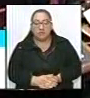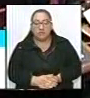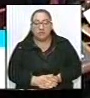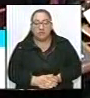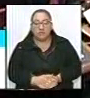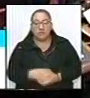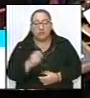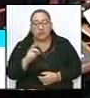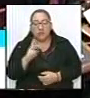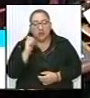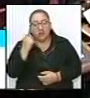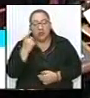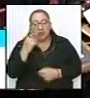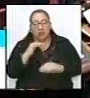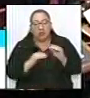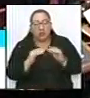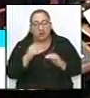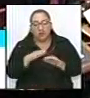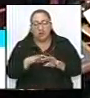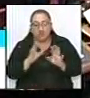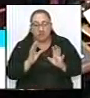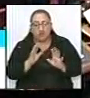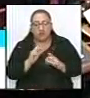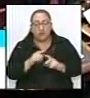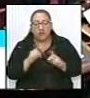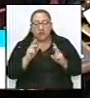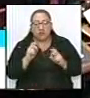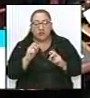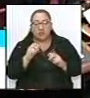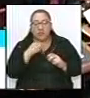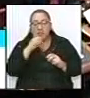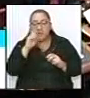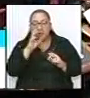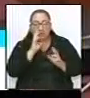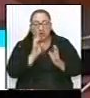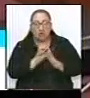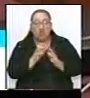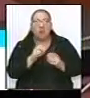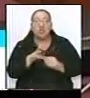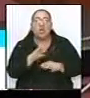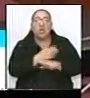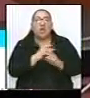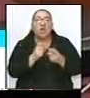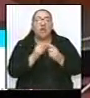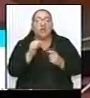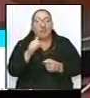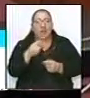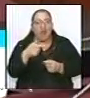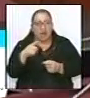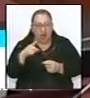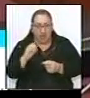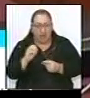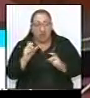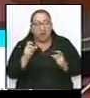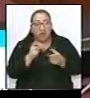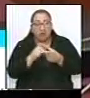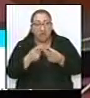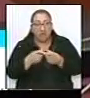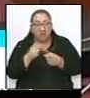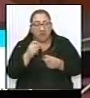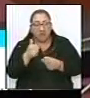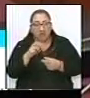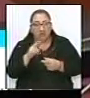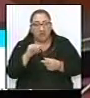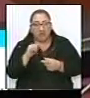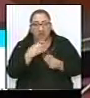entiendo que es una variación ahí. El tema de decir, digamos, como ha dicho la congresista Luz Salgado y ha repetido la congresista Alejandra